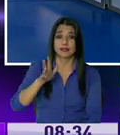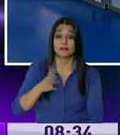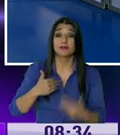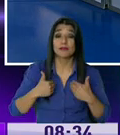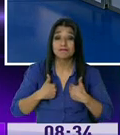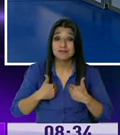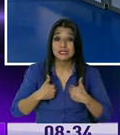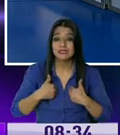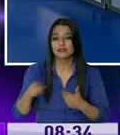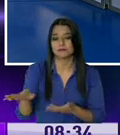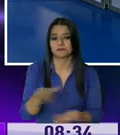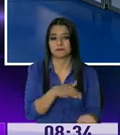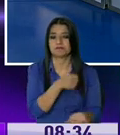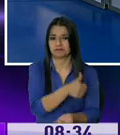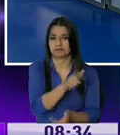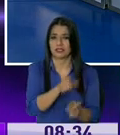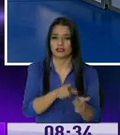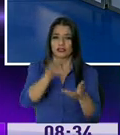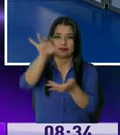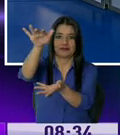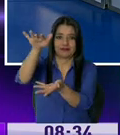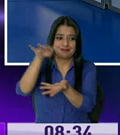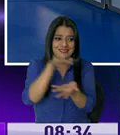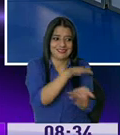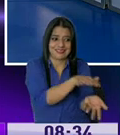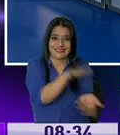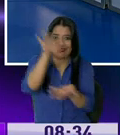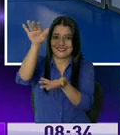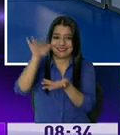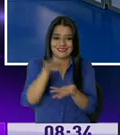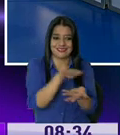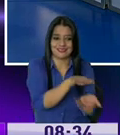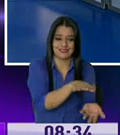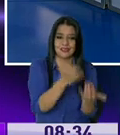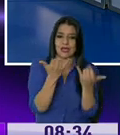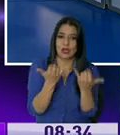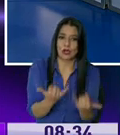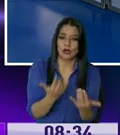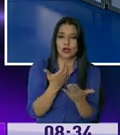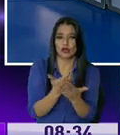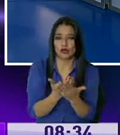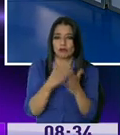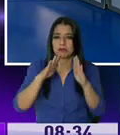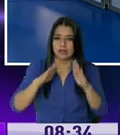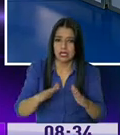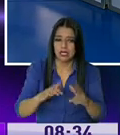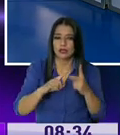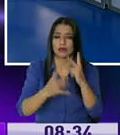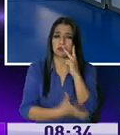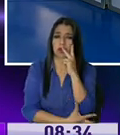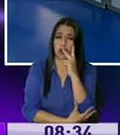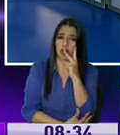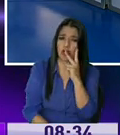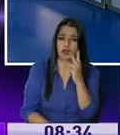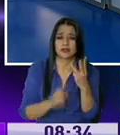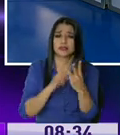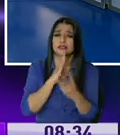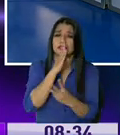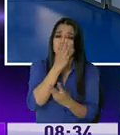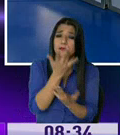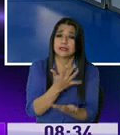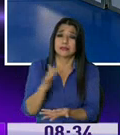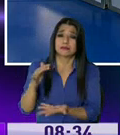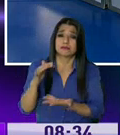nosotros, a la población, a los que en este momento, la clase media, la clase baja, los que siempre han estado esperando en la